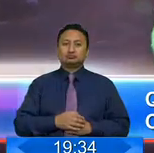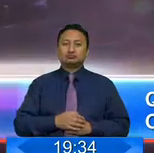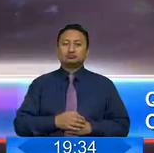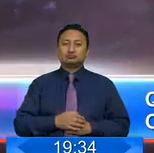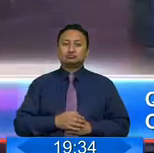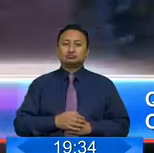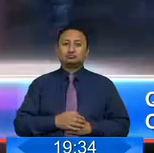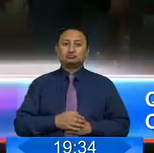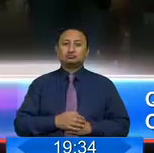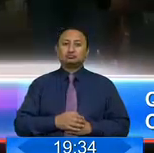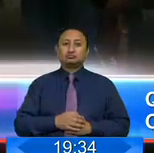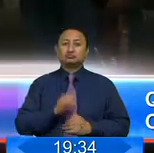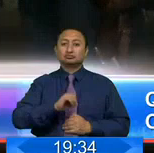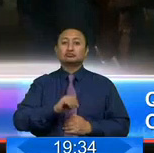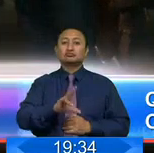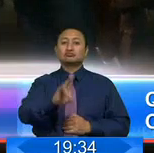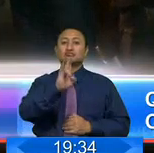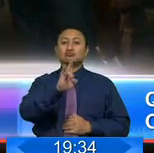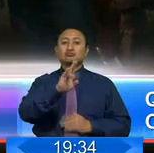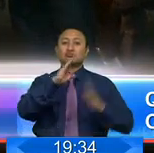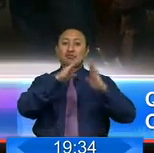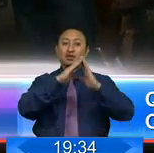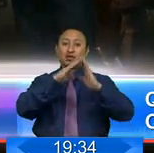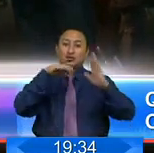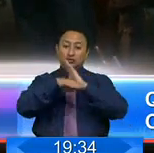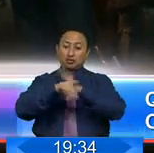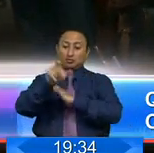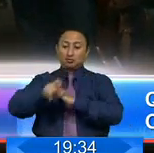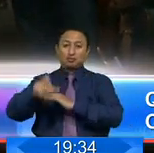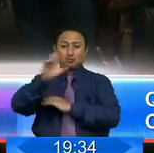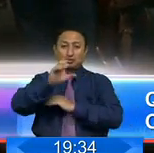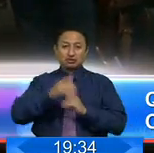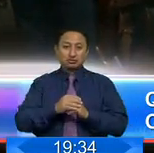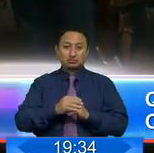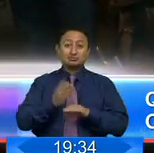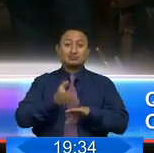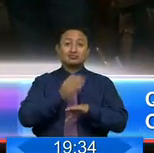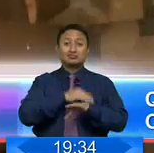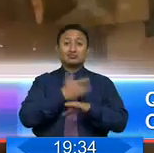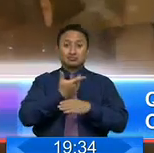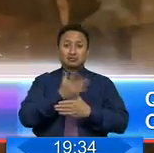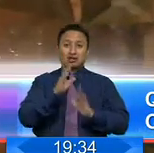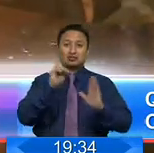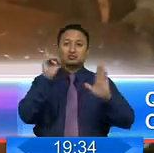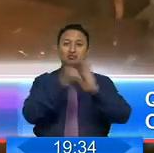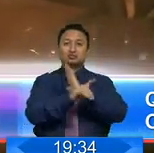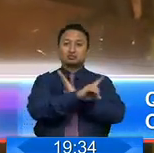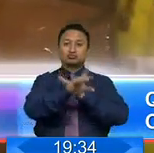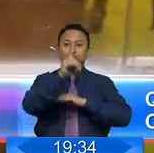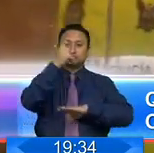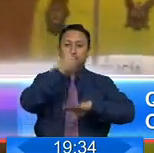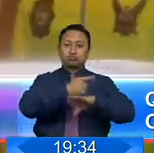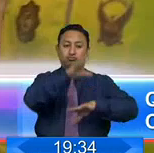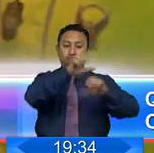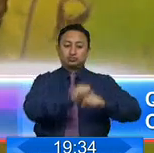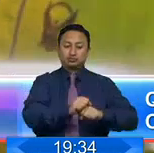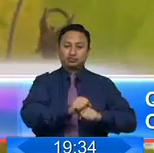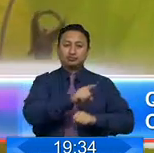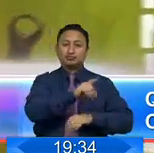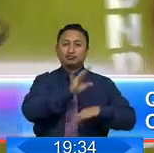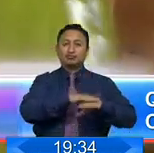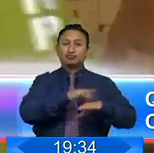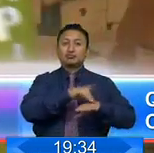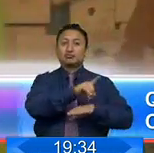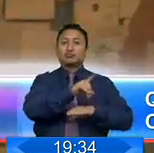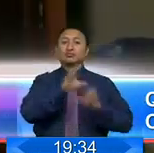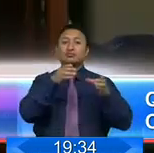En carpeta 7 allanamientos en busca de varias personas sobre quienes existían las respectivas boletas de captura por el presunto delito de